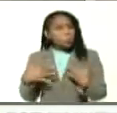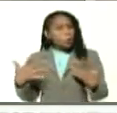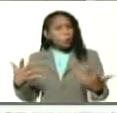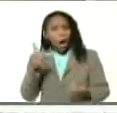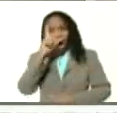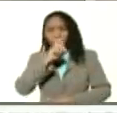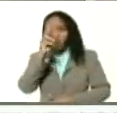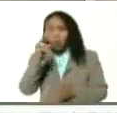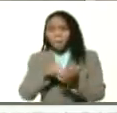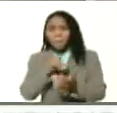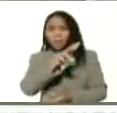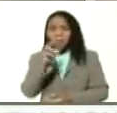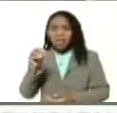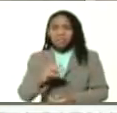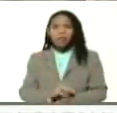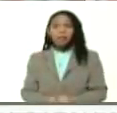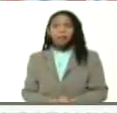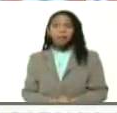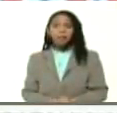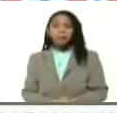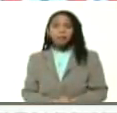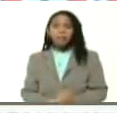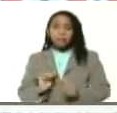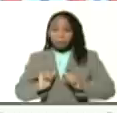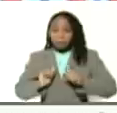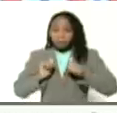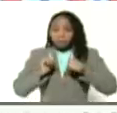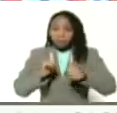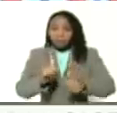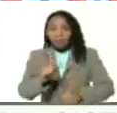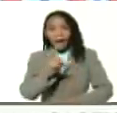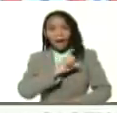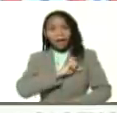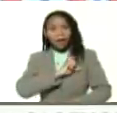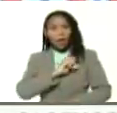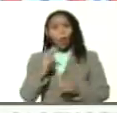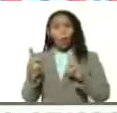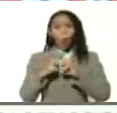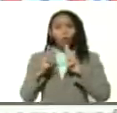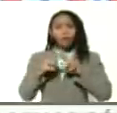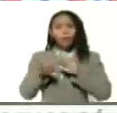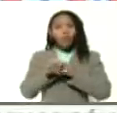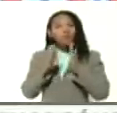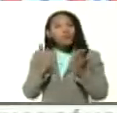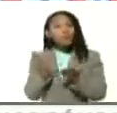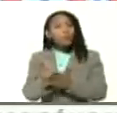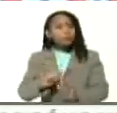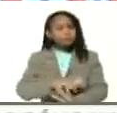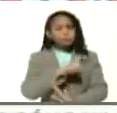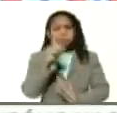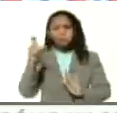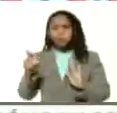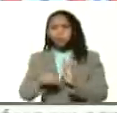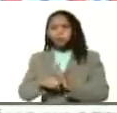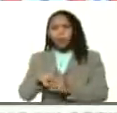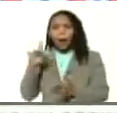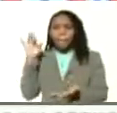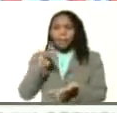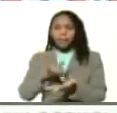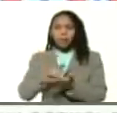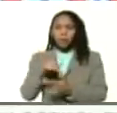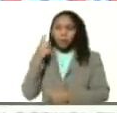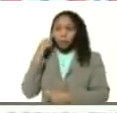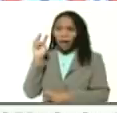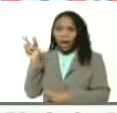año 2020, a inicios de enero, conoce el mundo entero la existencia de